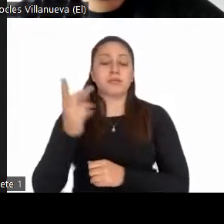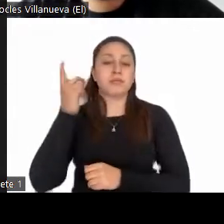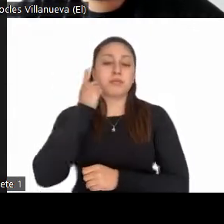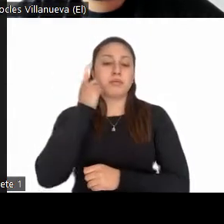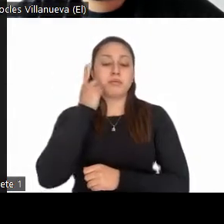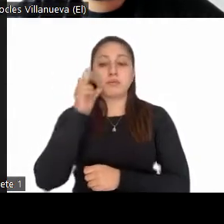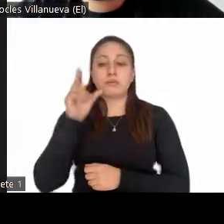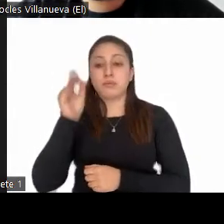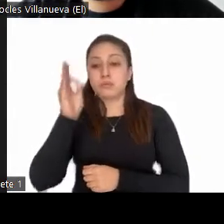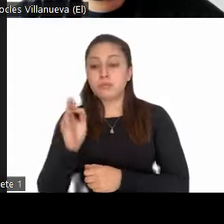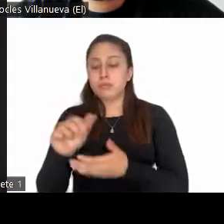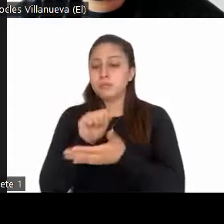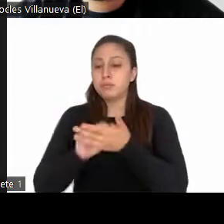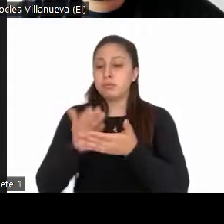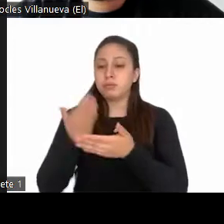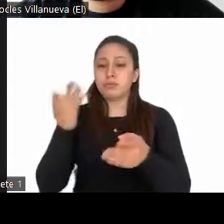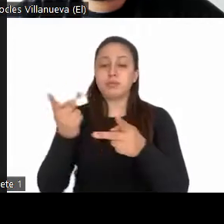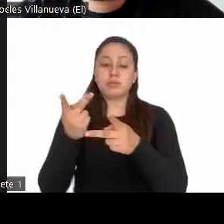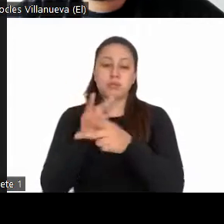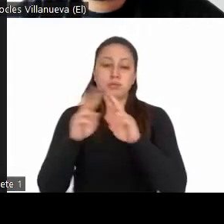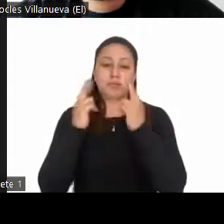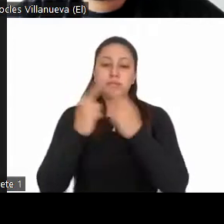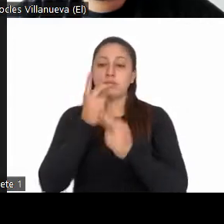contra de la acta de la sesión anterior?